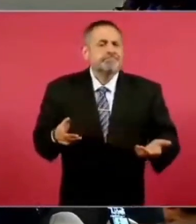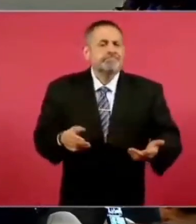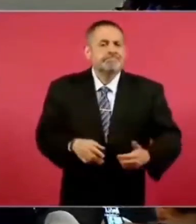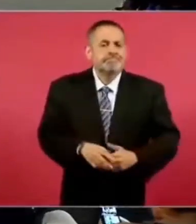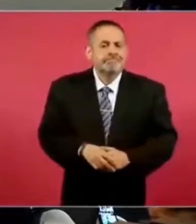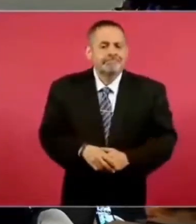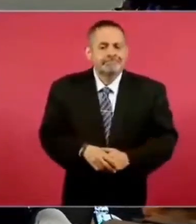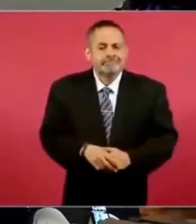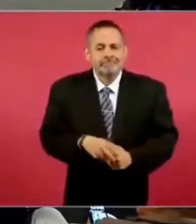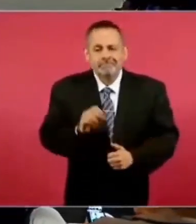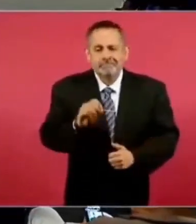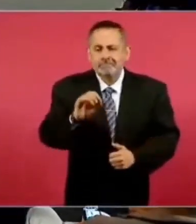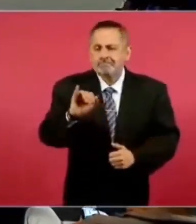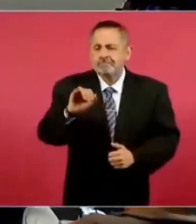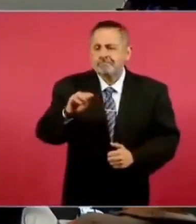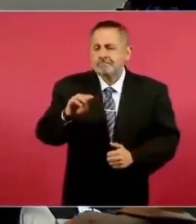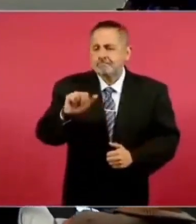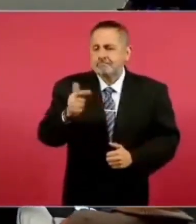o a Imagen.